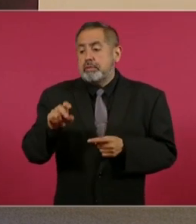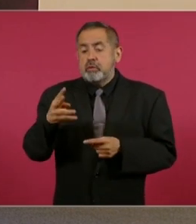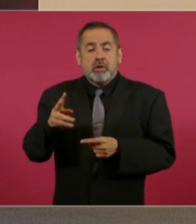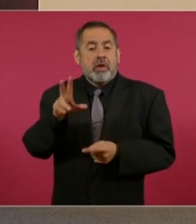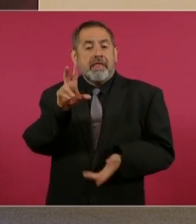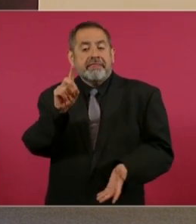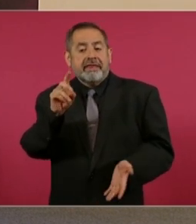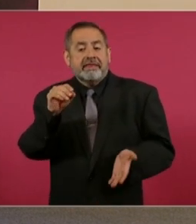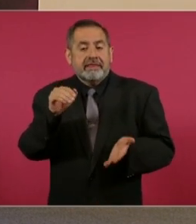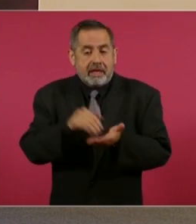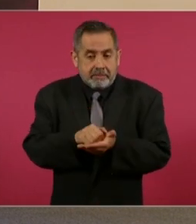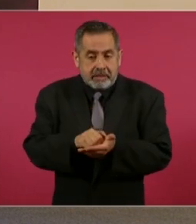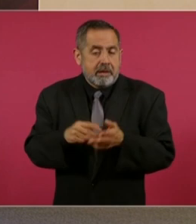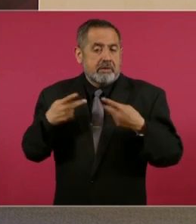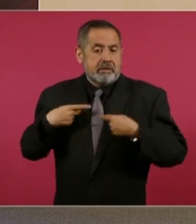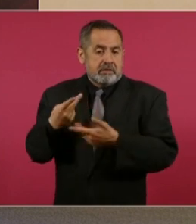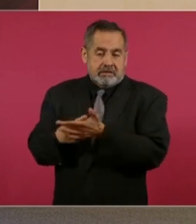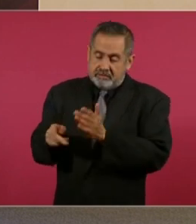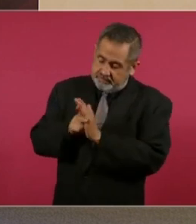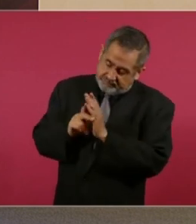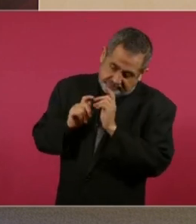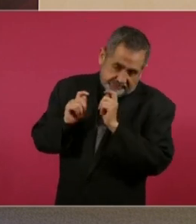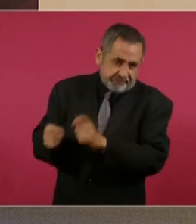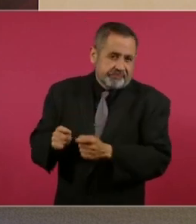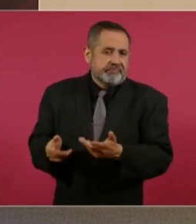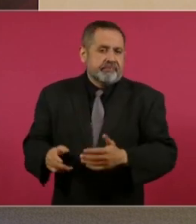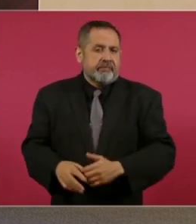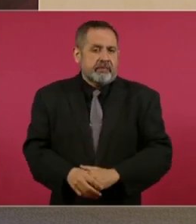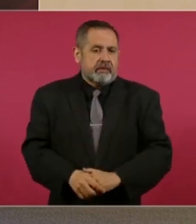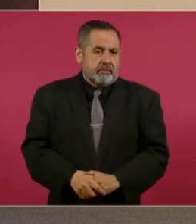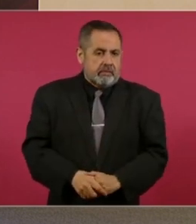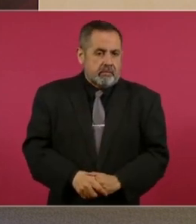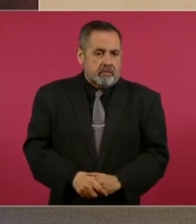30,000 basificaciones.